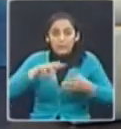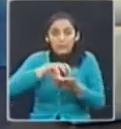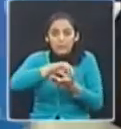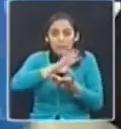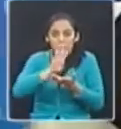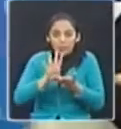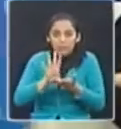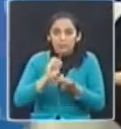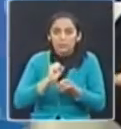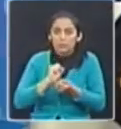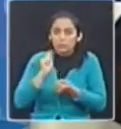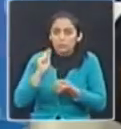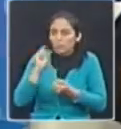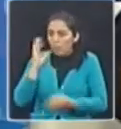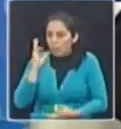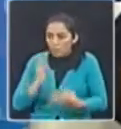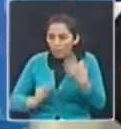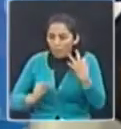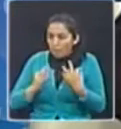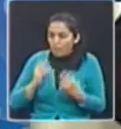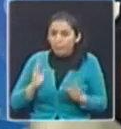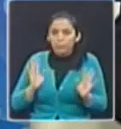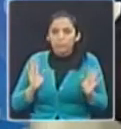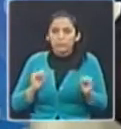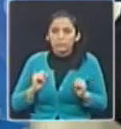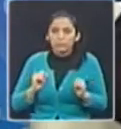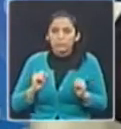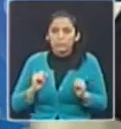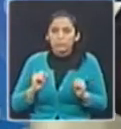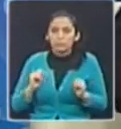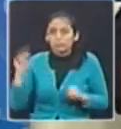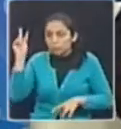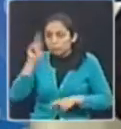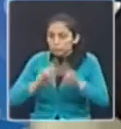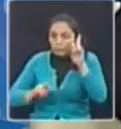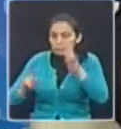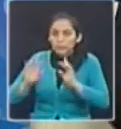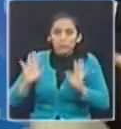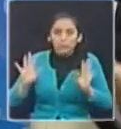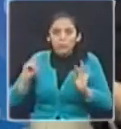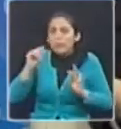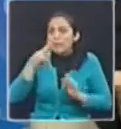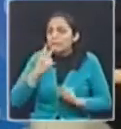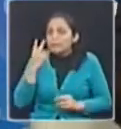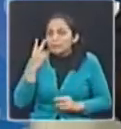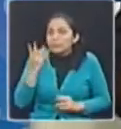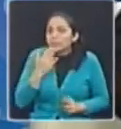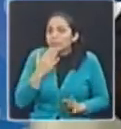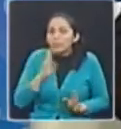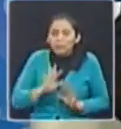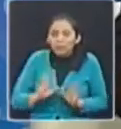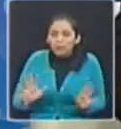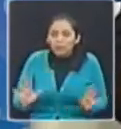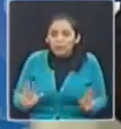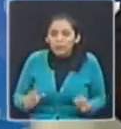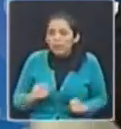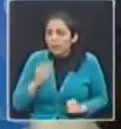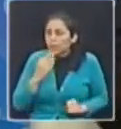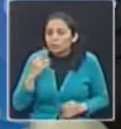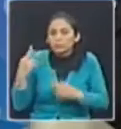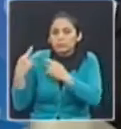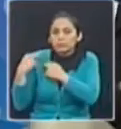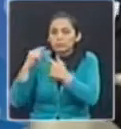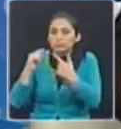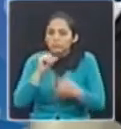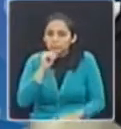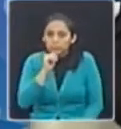no establecemos las responsabilidades civiles, penales o administrativas. Por eso la carga probatoria no es la misma que se presenta